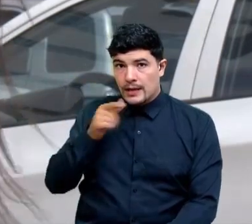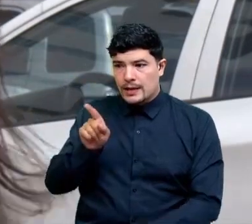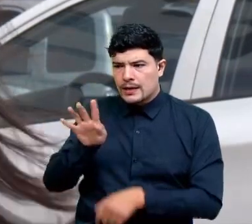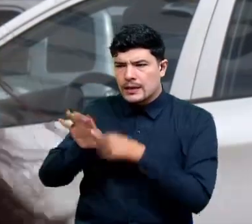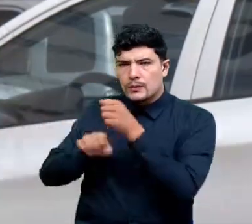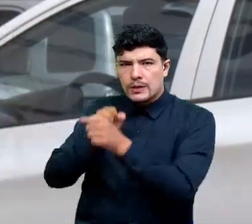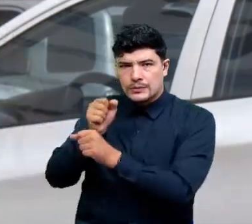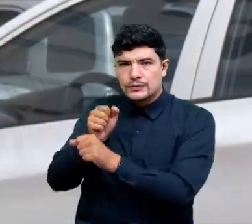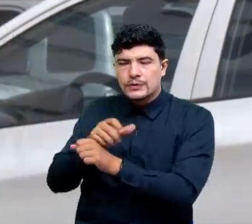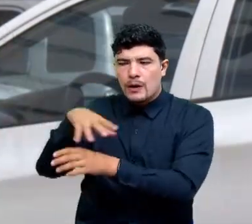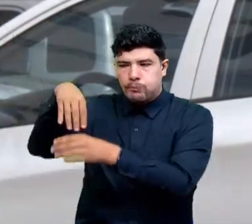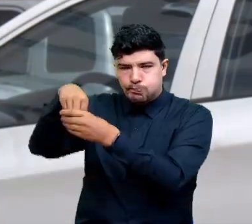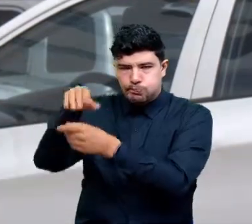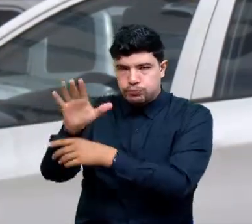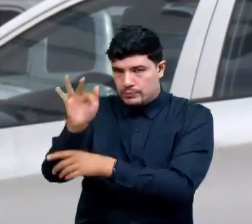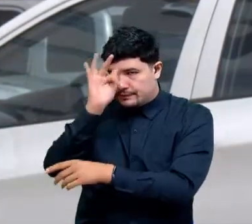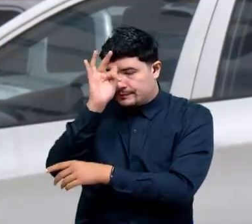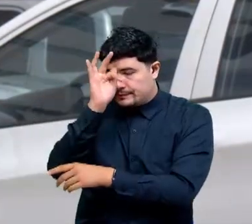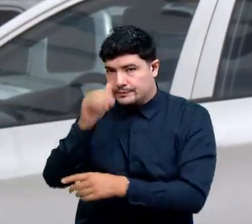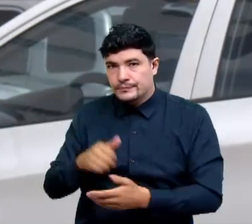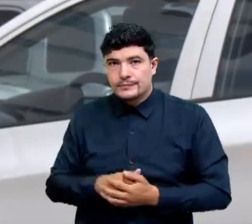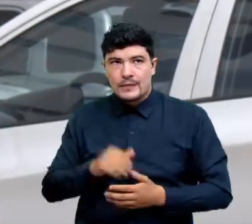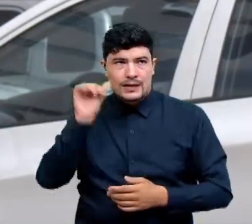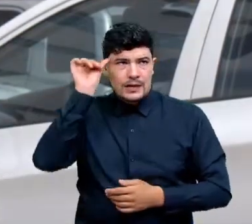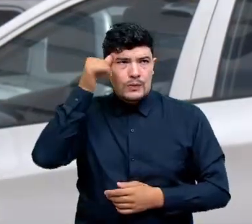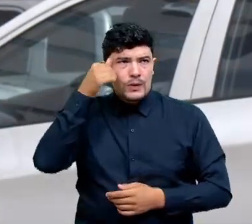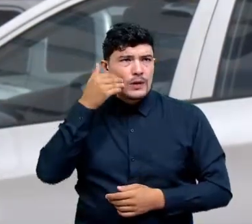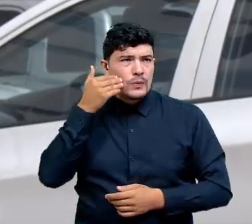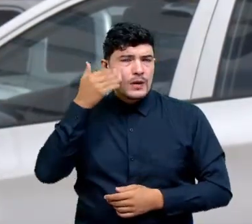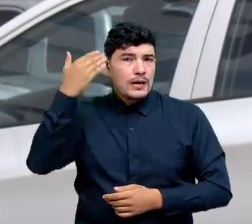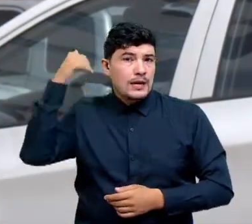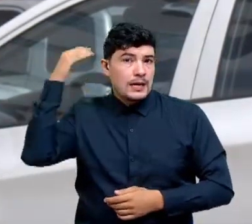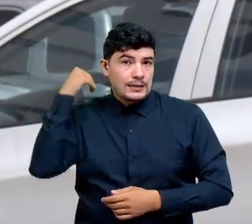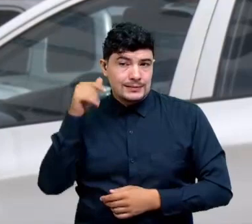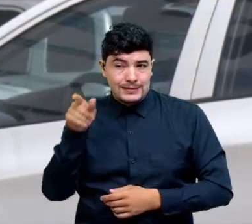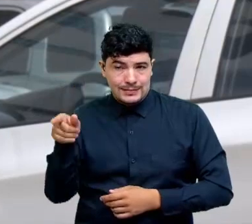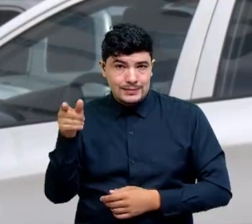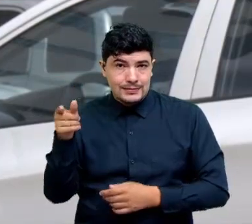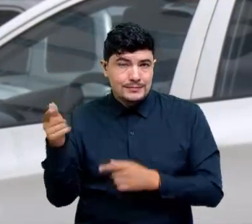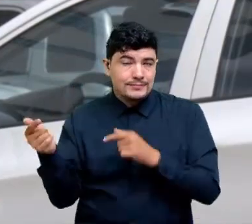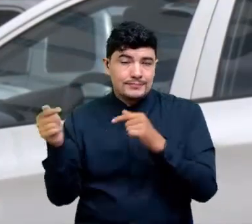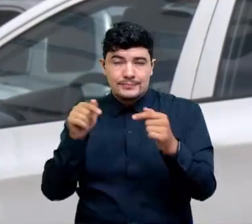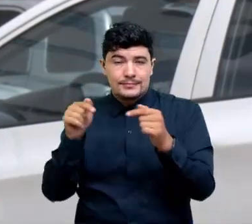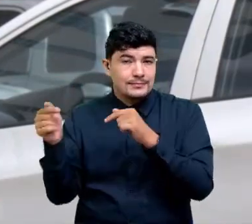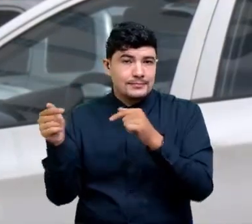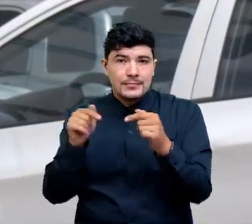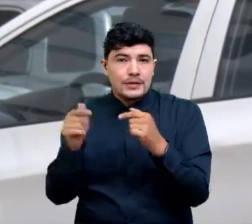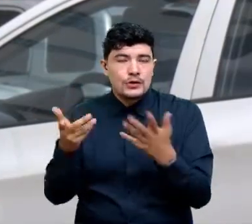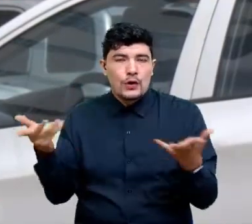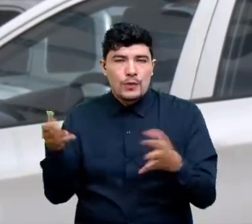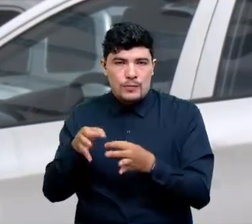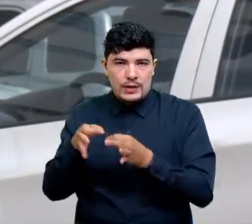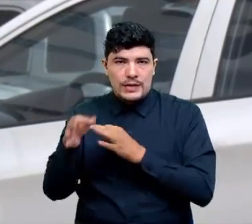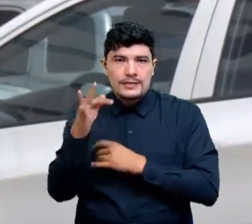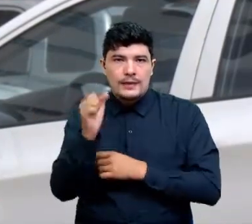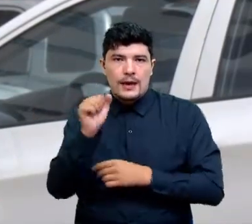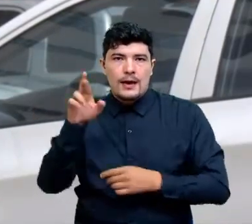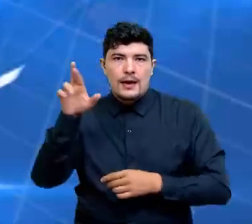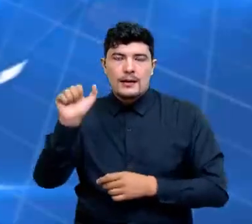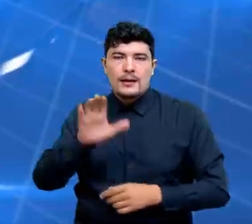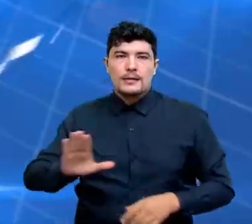hospitalizada en este centro médico. Recordemos que en días pasados se presentó un enfrentamiento en el municipio del Tarra, norte de